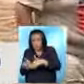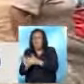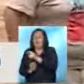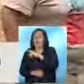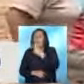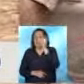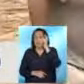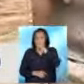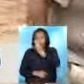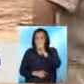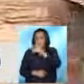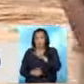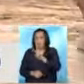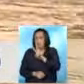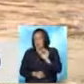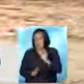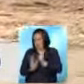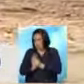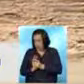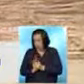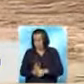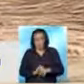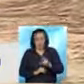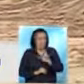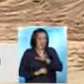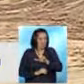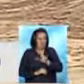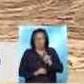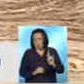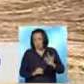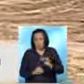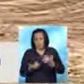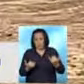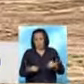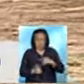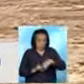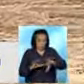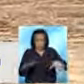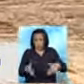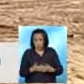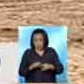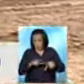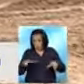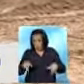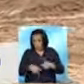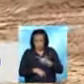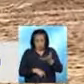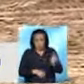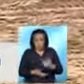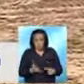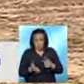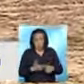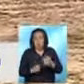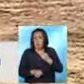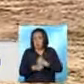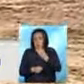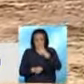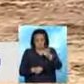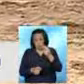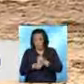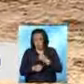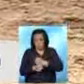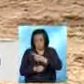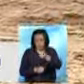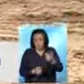llega en apenas 20 minutos, estamos hablando de 3 a 4 kilómetros. Actualmente todo este espacio está siendo, está en trabajos, como lo pueden ver